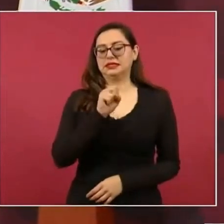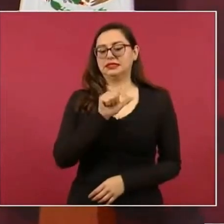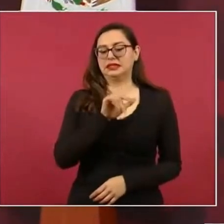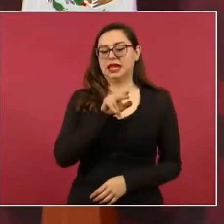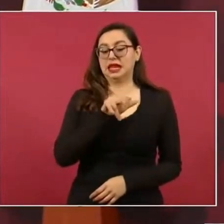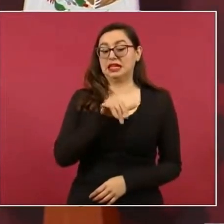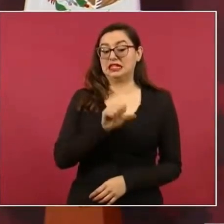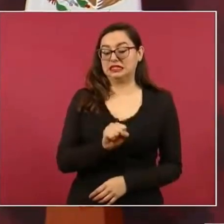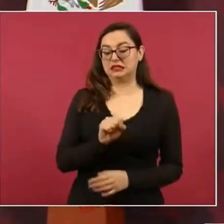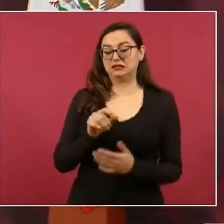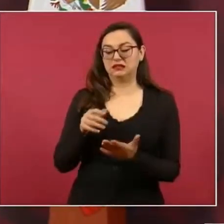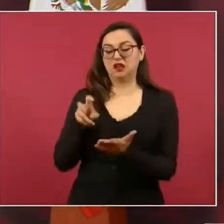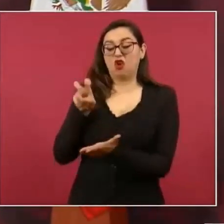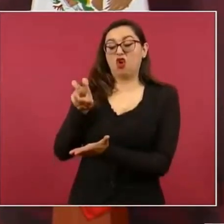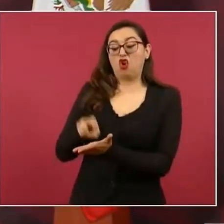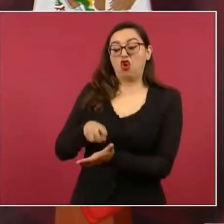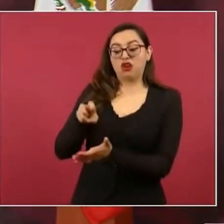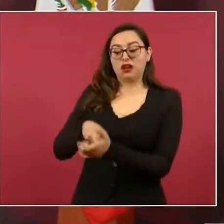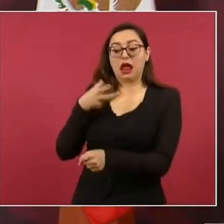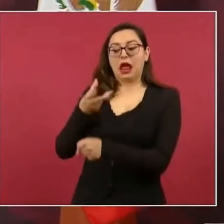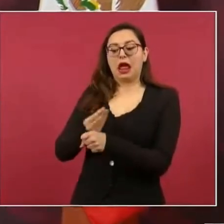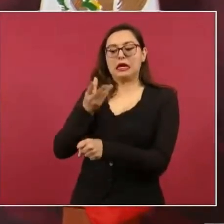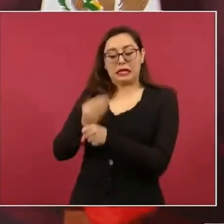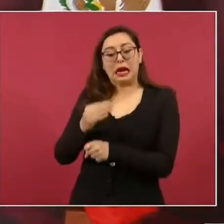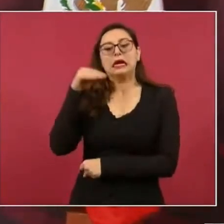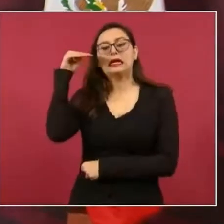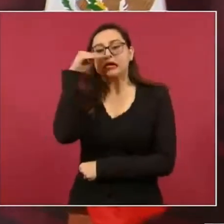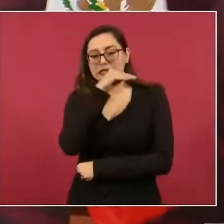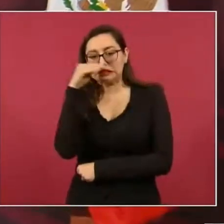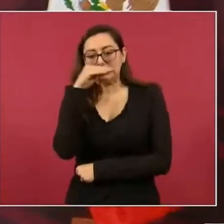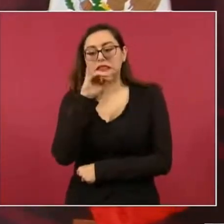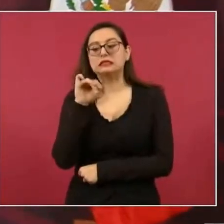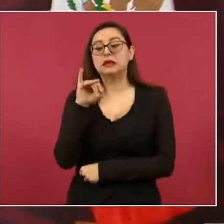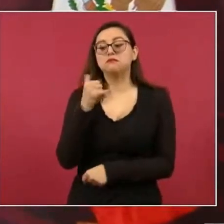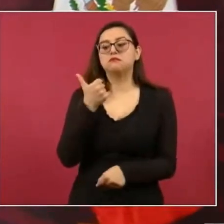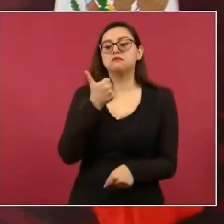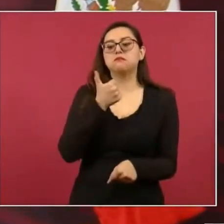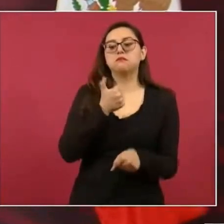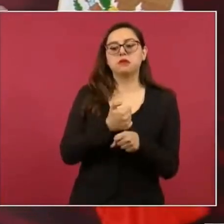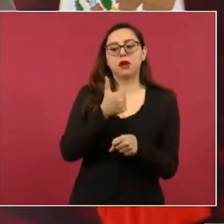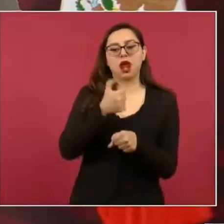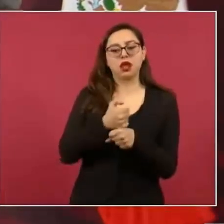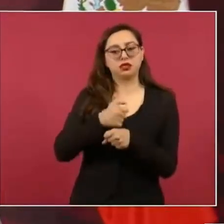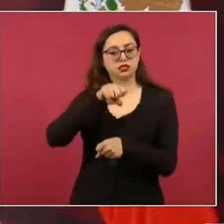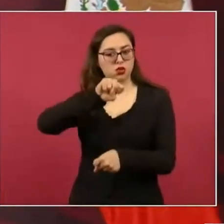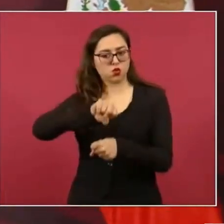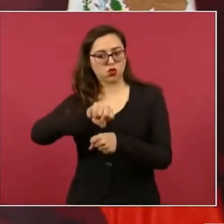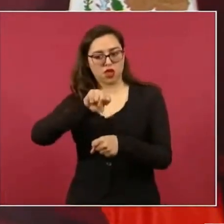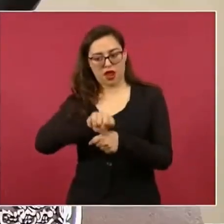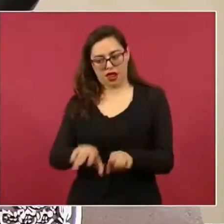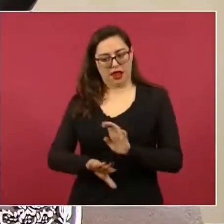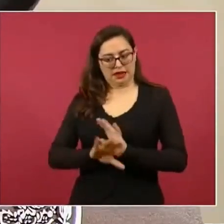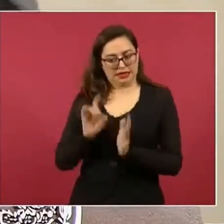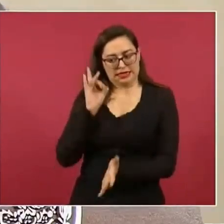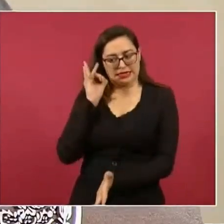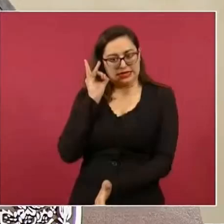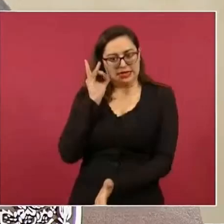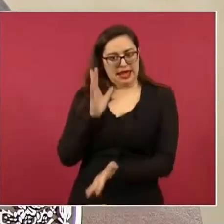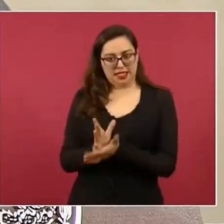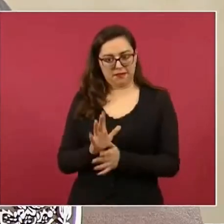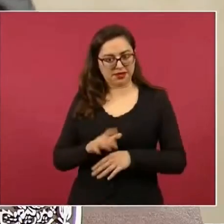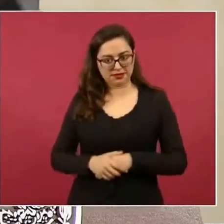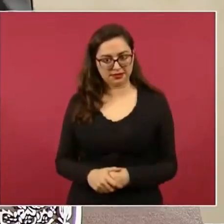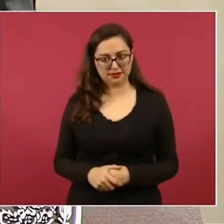Educación gratuita solo en el nivel básico y dejaron al